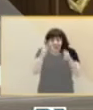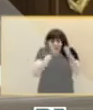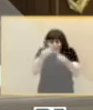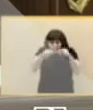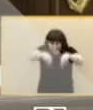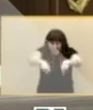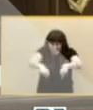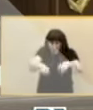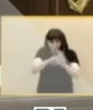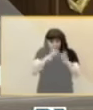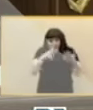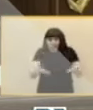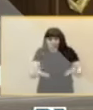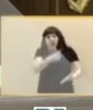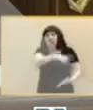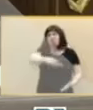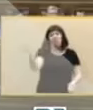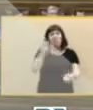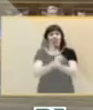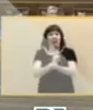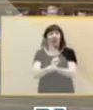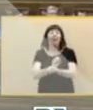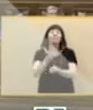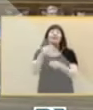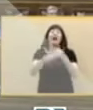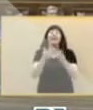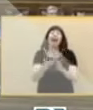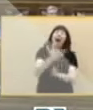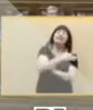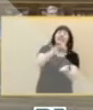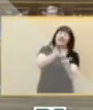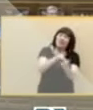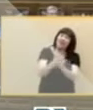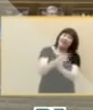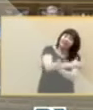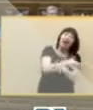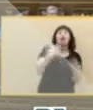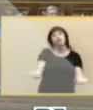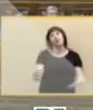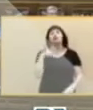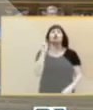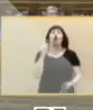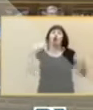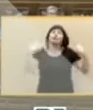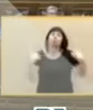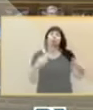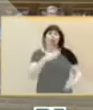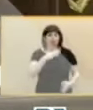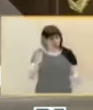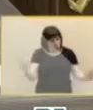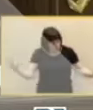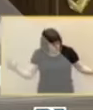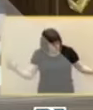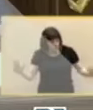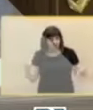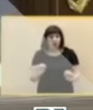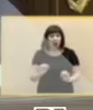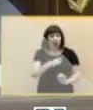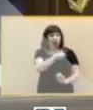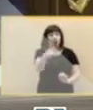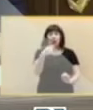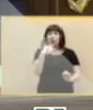del Gobierno. Pero yo nunca había visto, y he visto tres mociones de censura, nunca, que todo se basara en una sentencia recurrible. Don